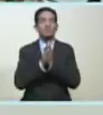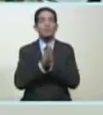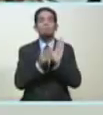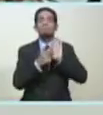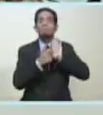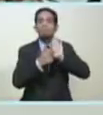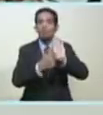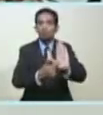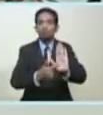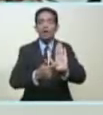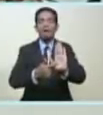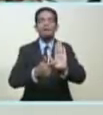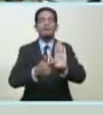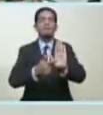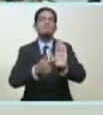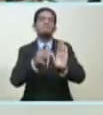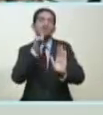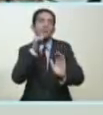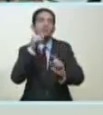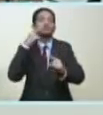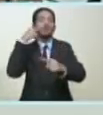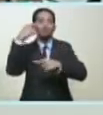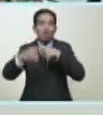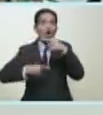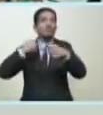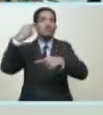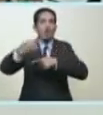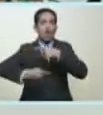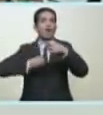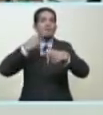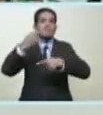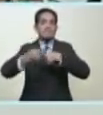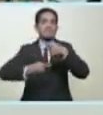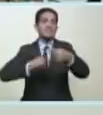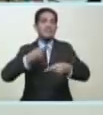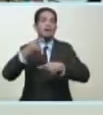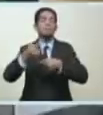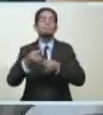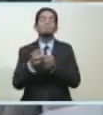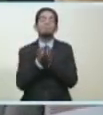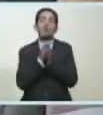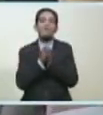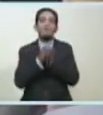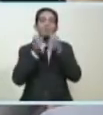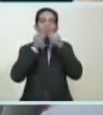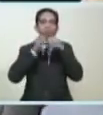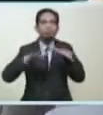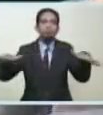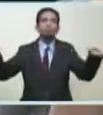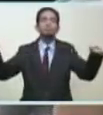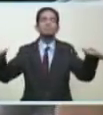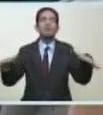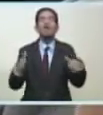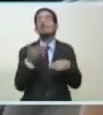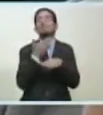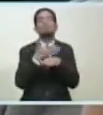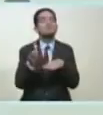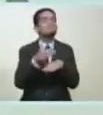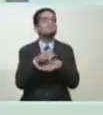en información a nuestro pueblo. Todo lo que demos de información a nuestro pueblo es ganancia, aunque en el mundo no saquen nada de